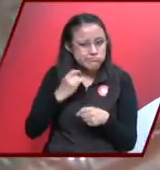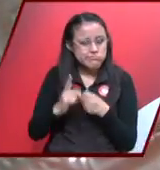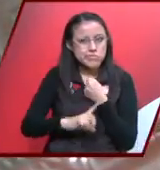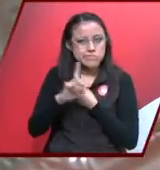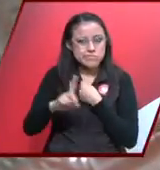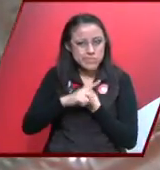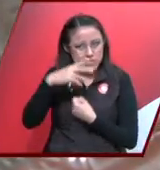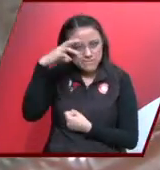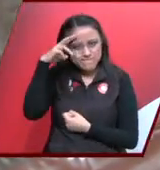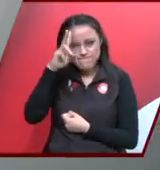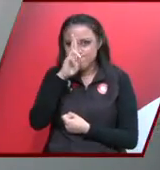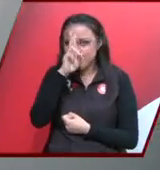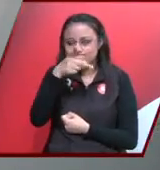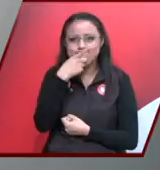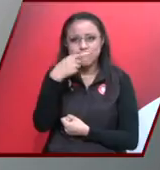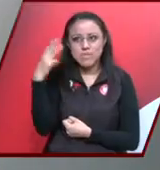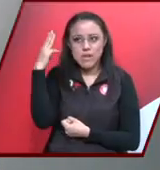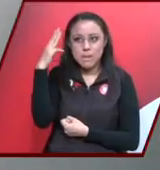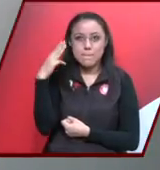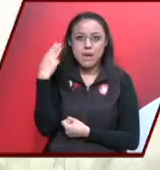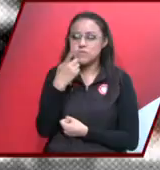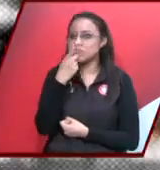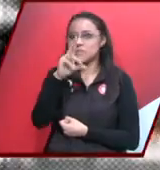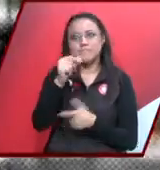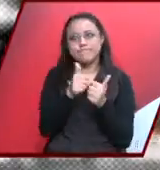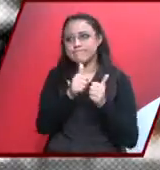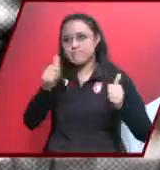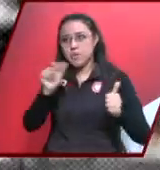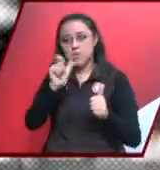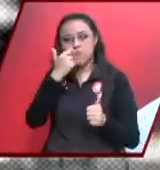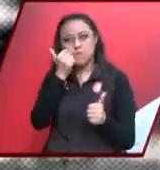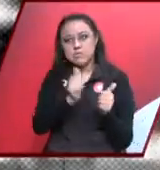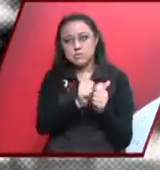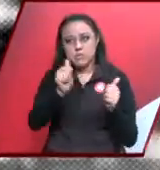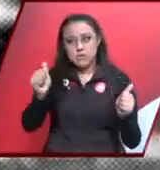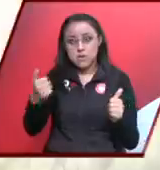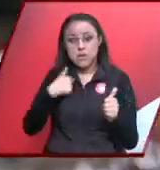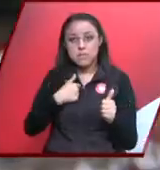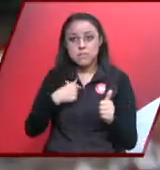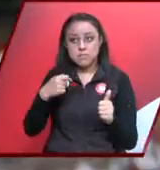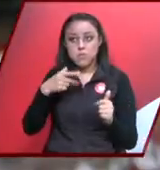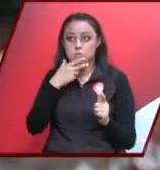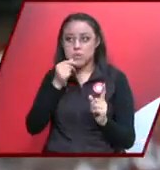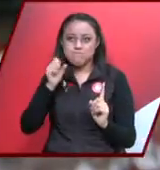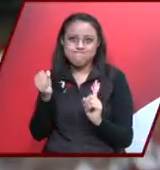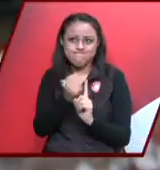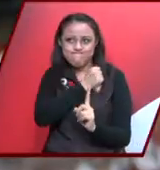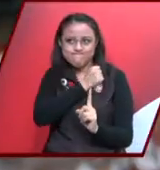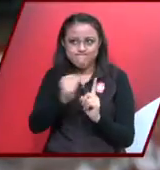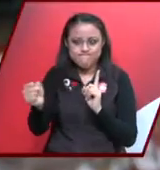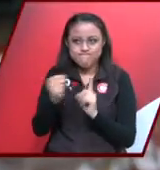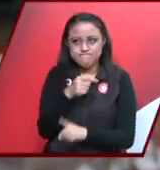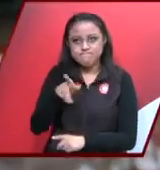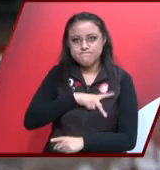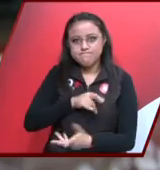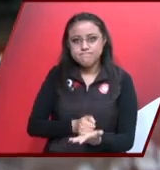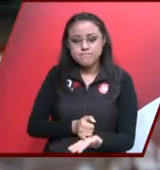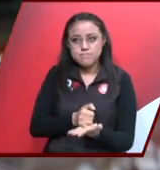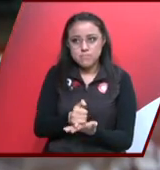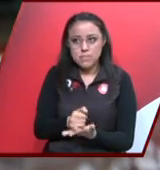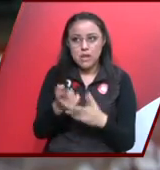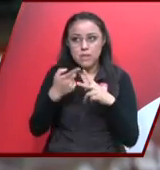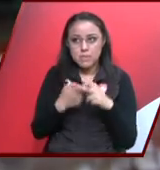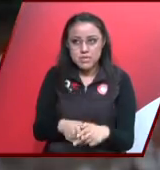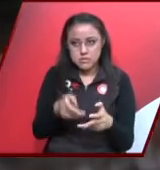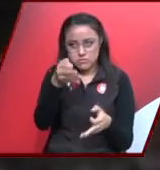este año, decidió separarse de él. Cuando me separo ya él me golpeaba, entonces yo tomo la decisión de empezar